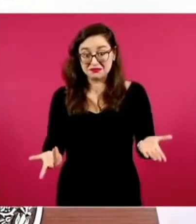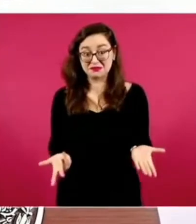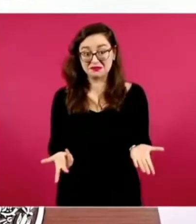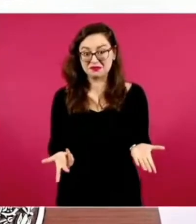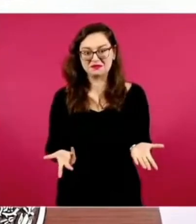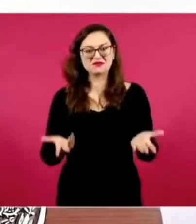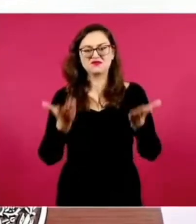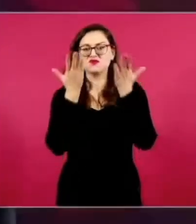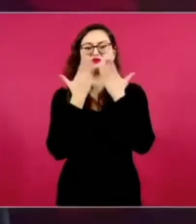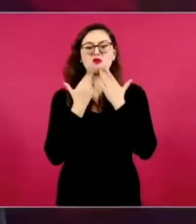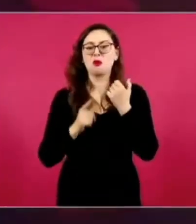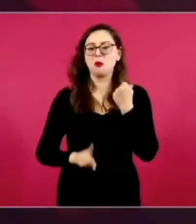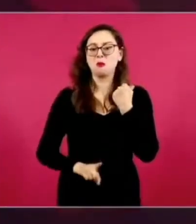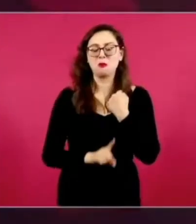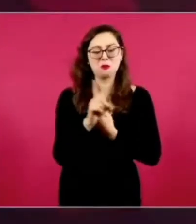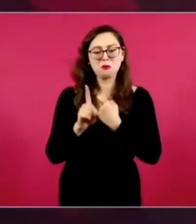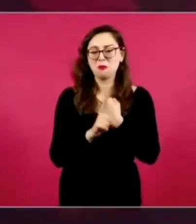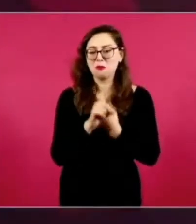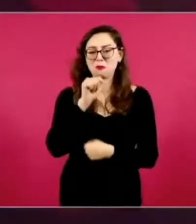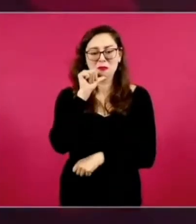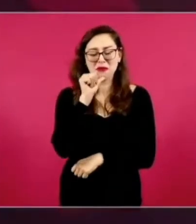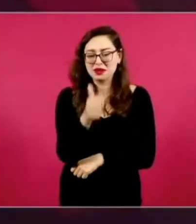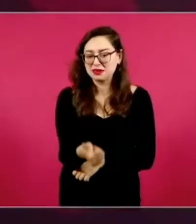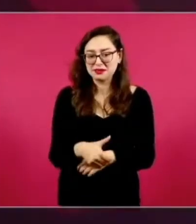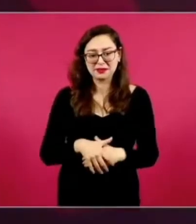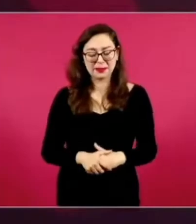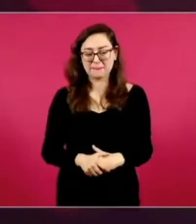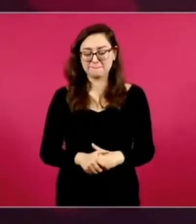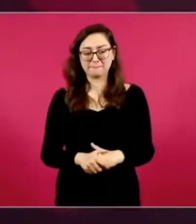ningún problema. O sea,